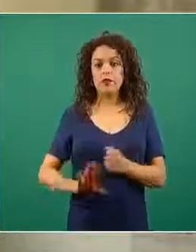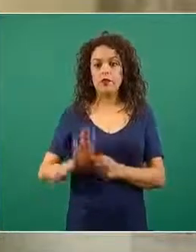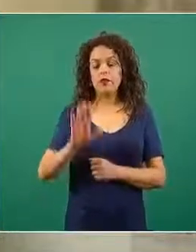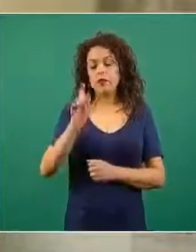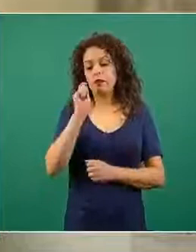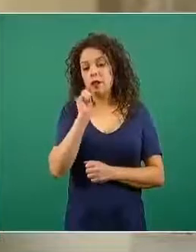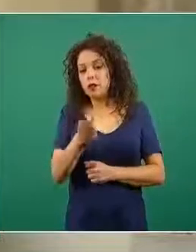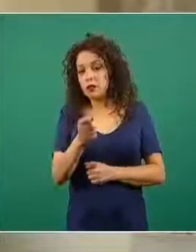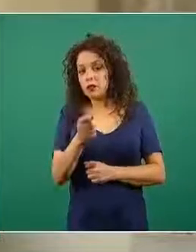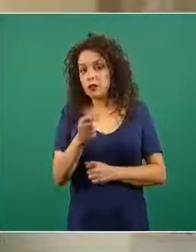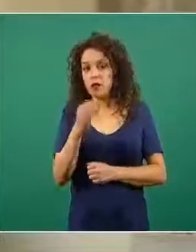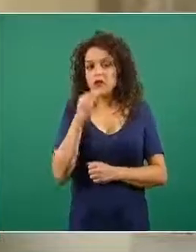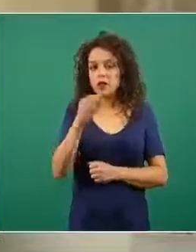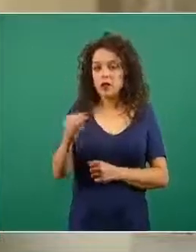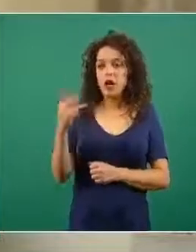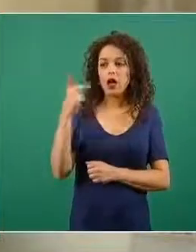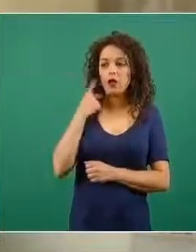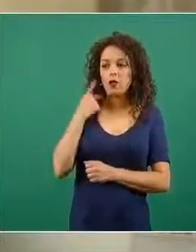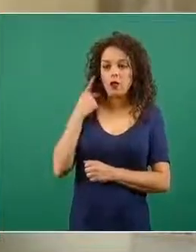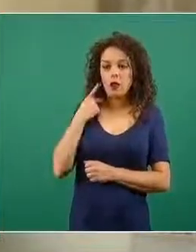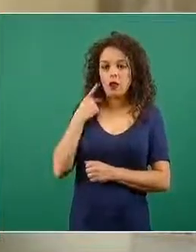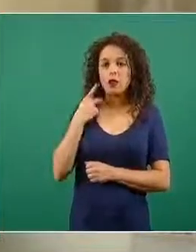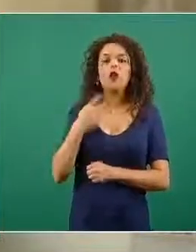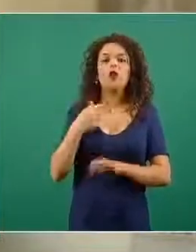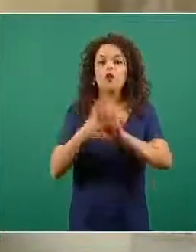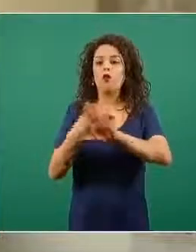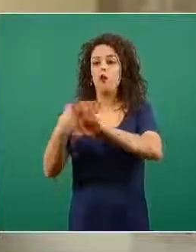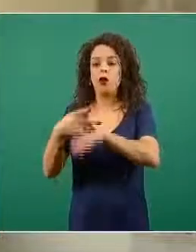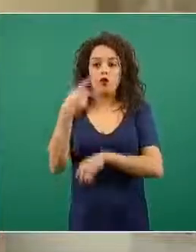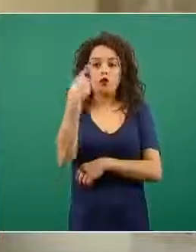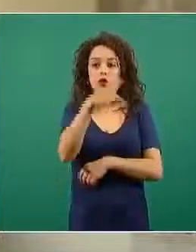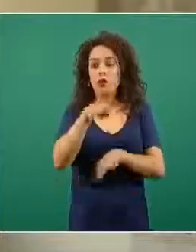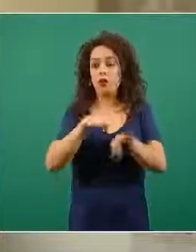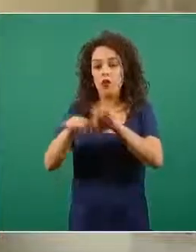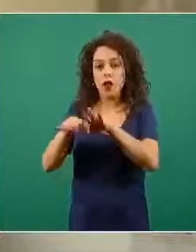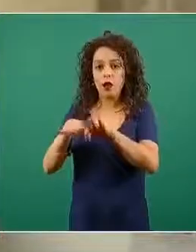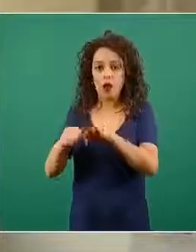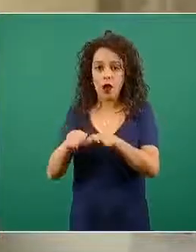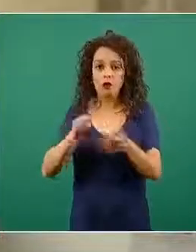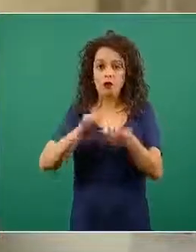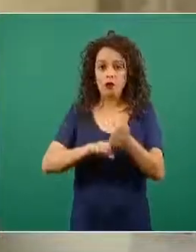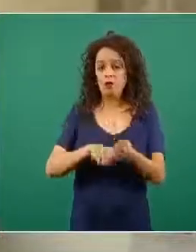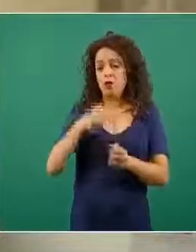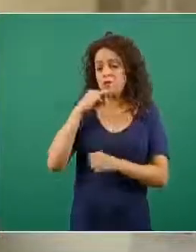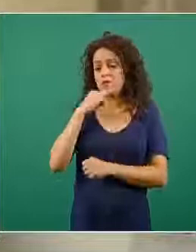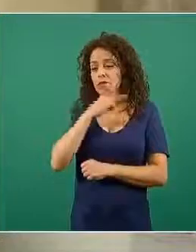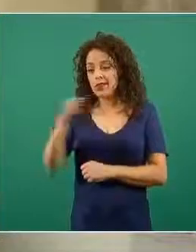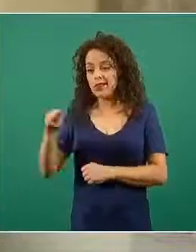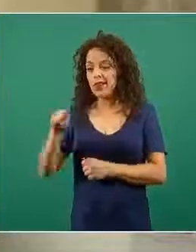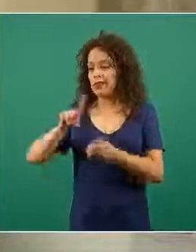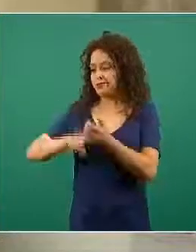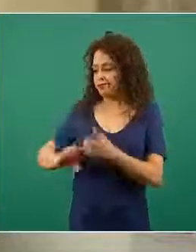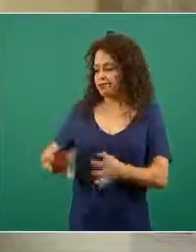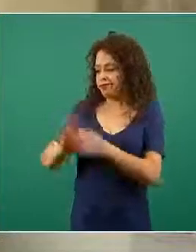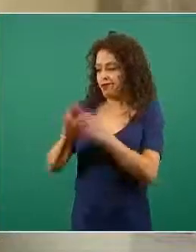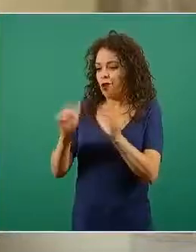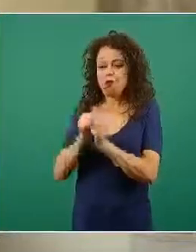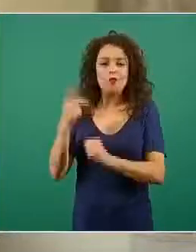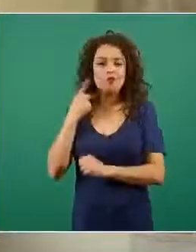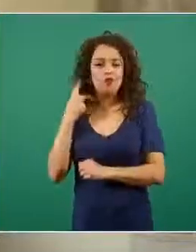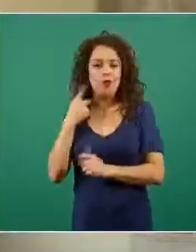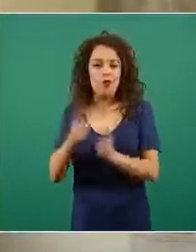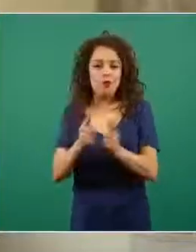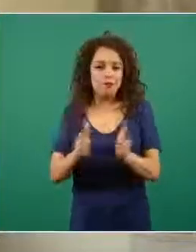desgraciadamente hablando de mensajes políticos, mensajes partidistas, que ya no son simplemente infodemias, sino